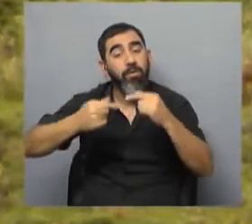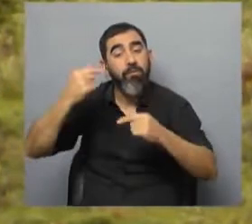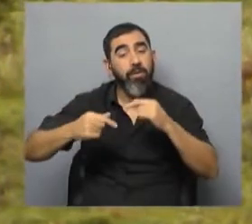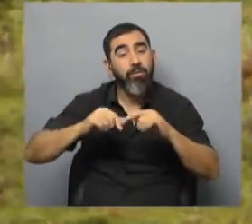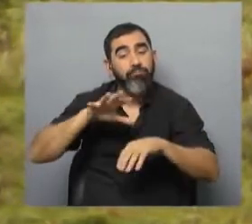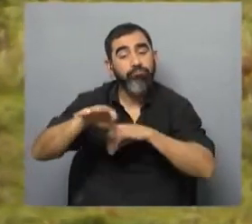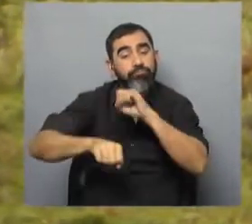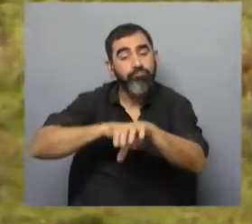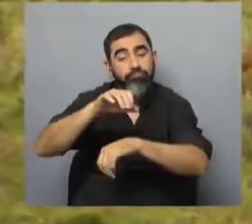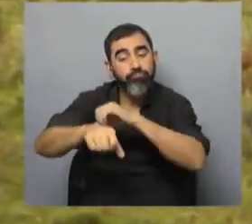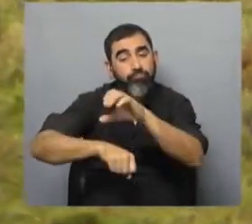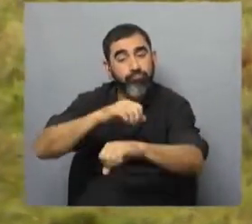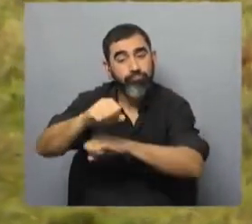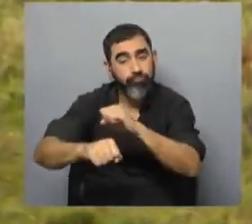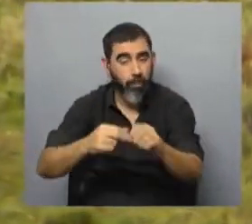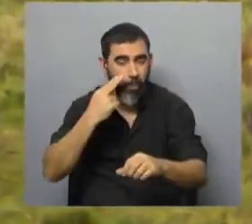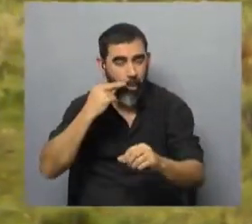aquellos lugares que han sido muy perturbados.